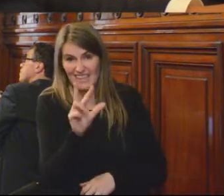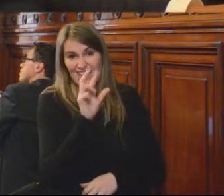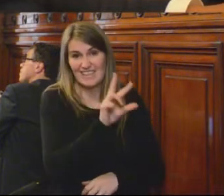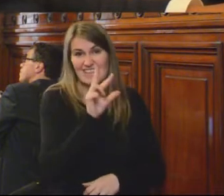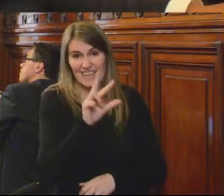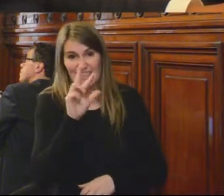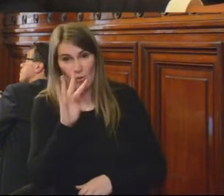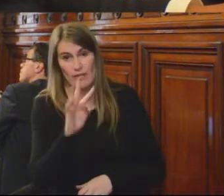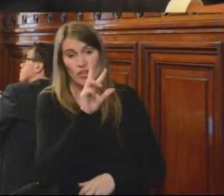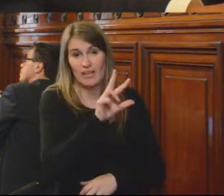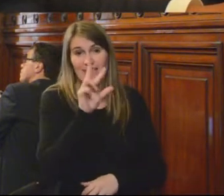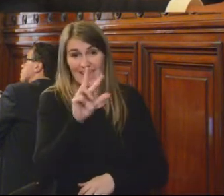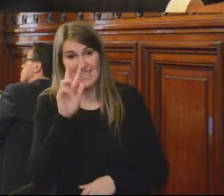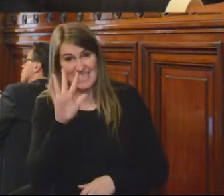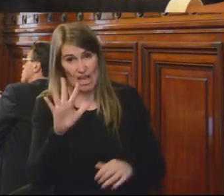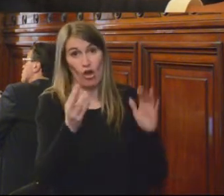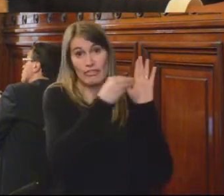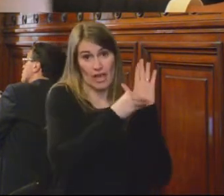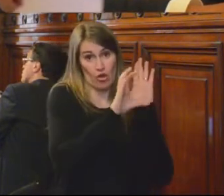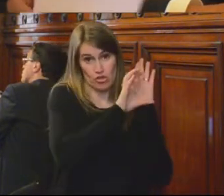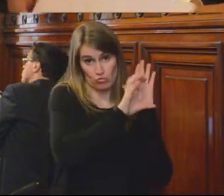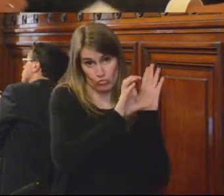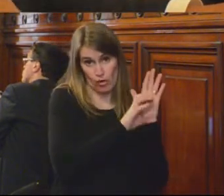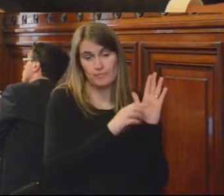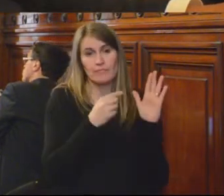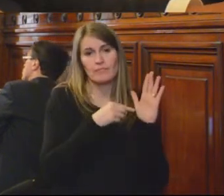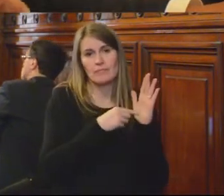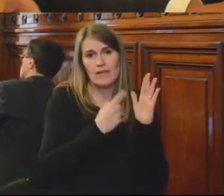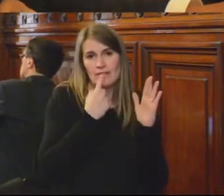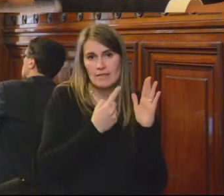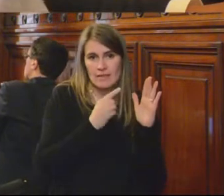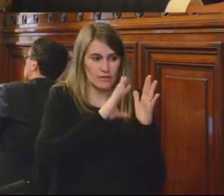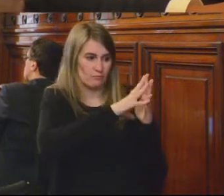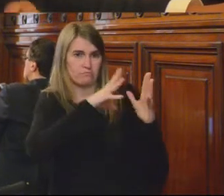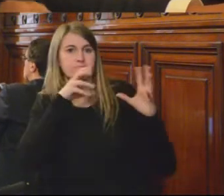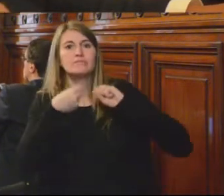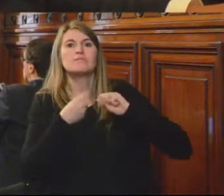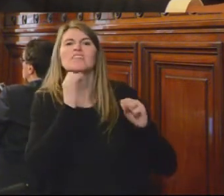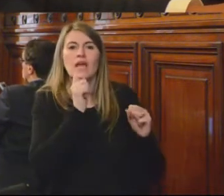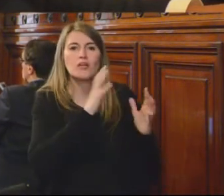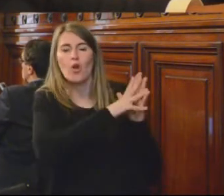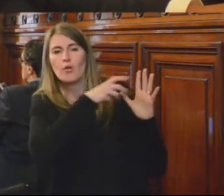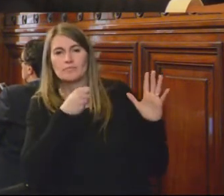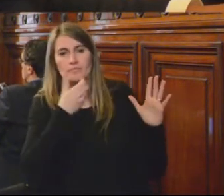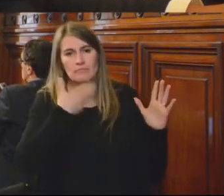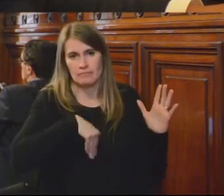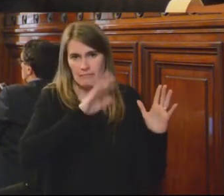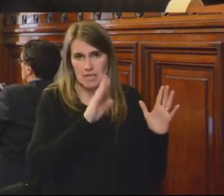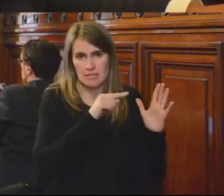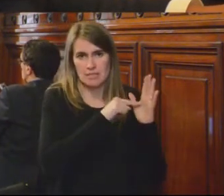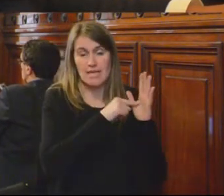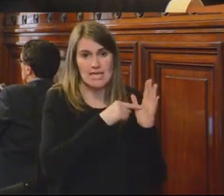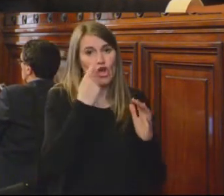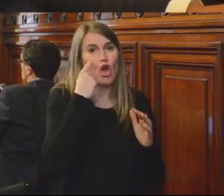335 constitucional, como máxima y último intérprete de la Constitución y garante de su supremacía, conoció